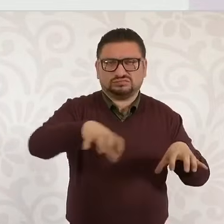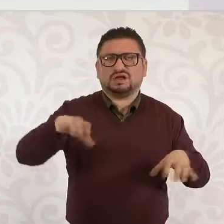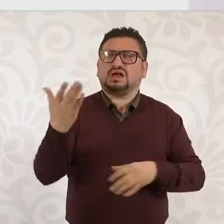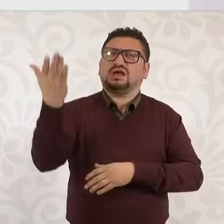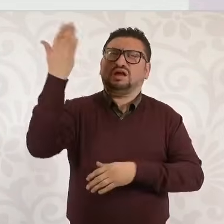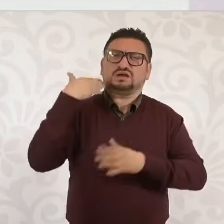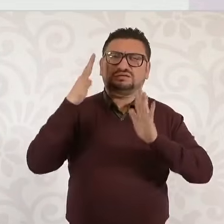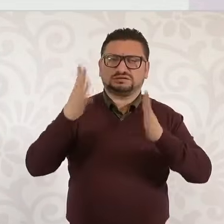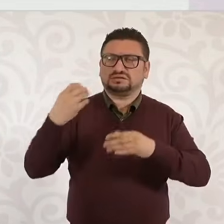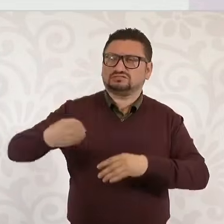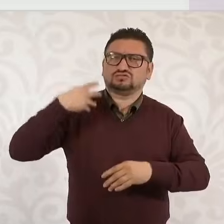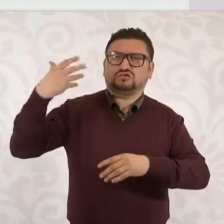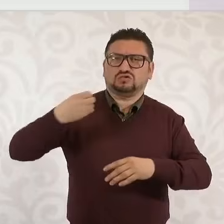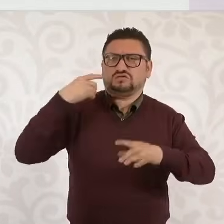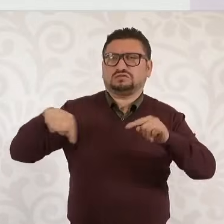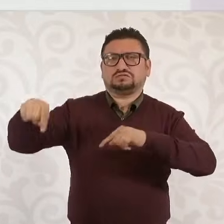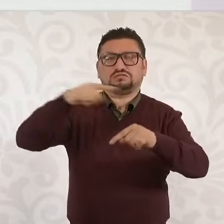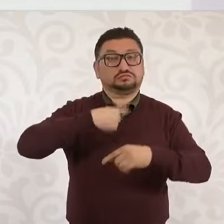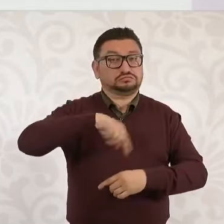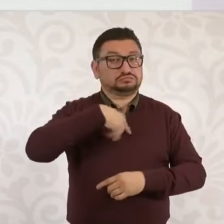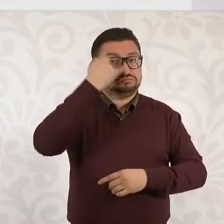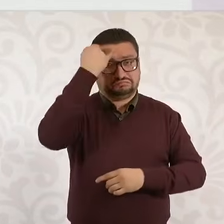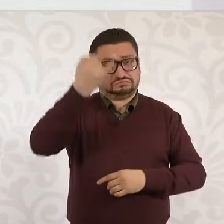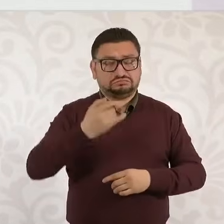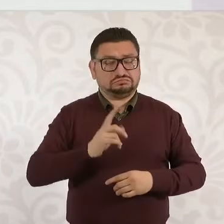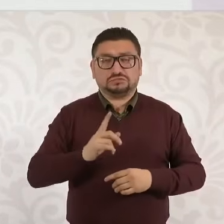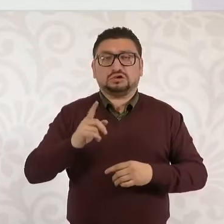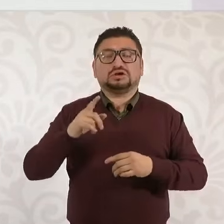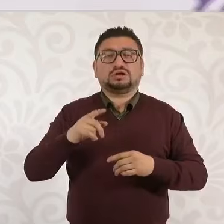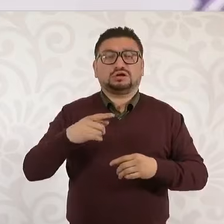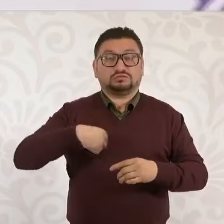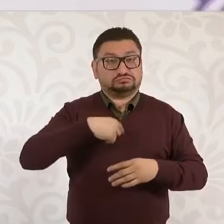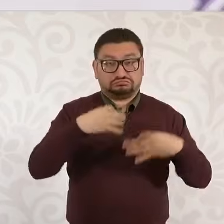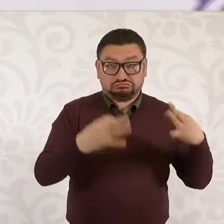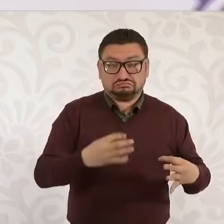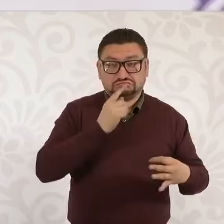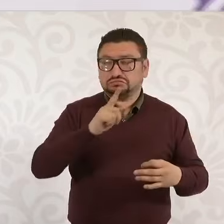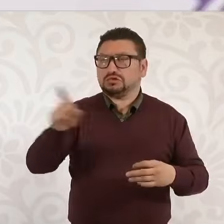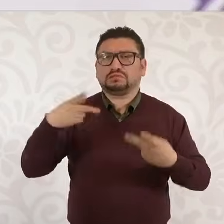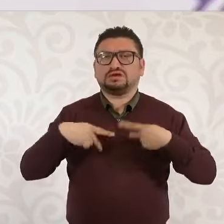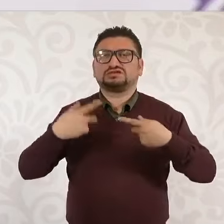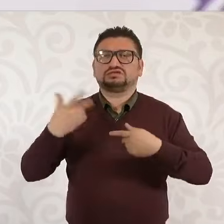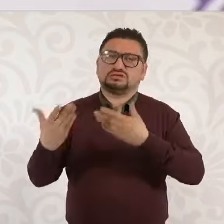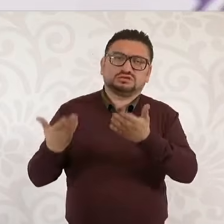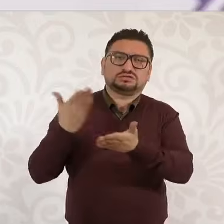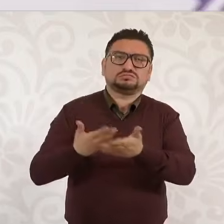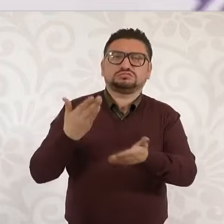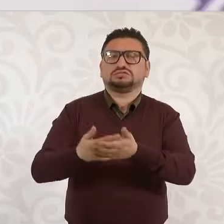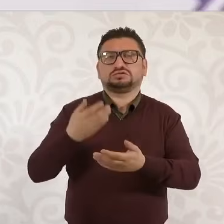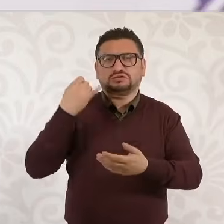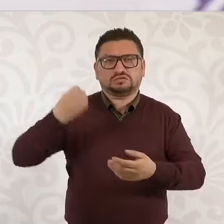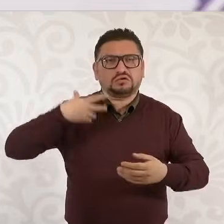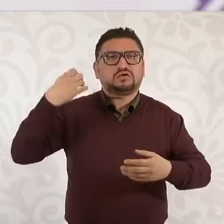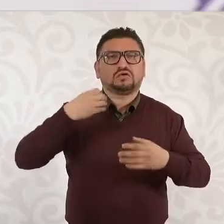varias veces en los foros, ni siquiera lo traíamos como un tema original, y se planteó en los distintos foros